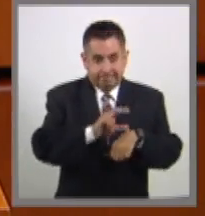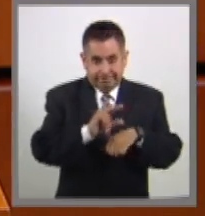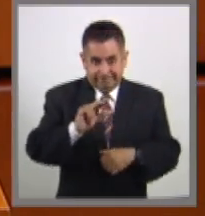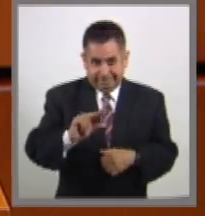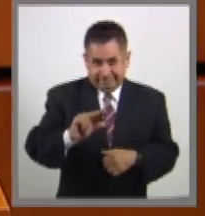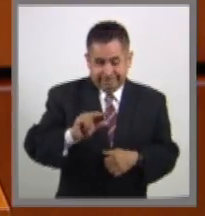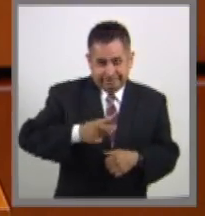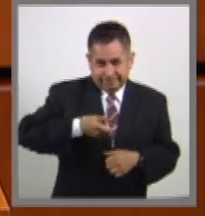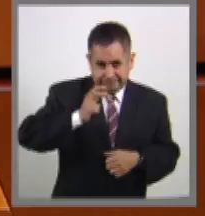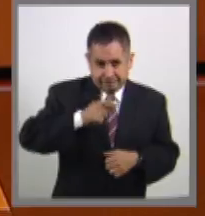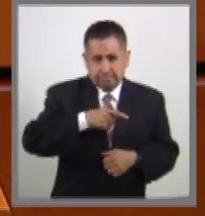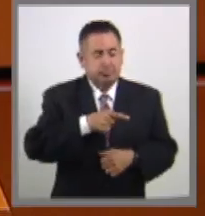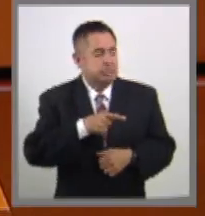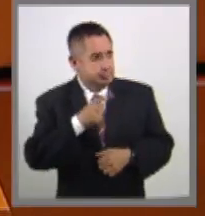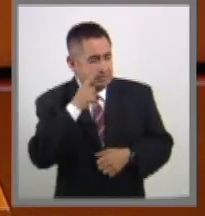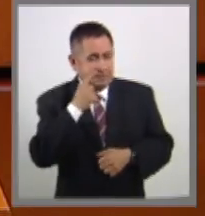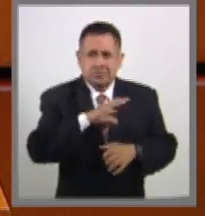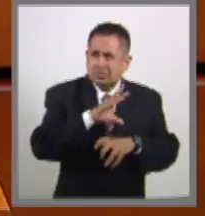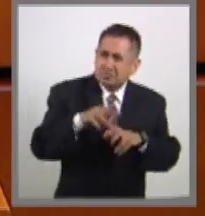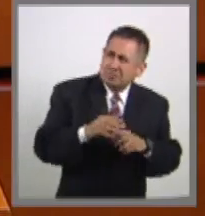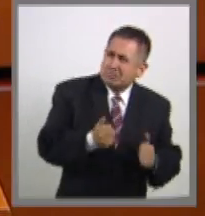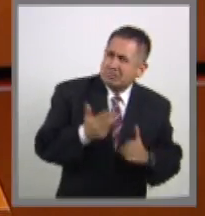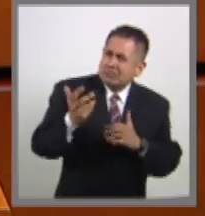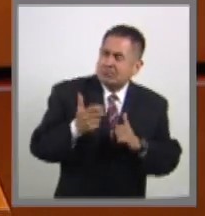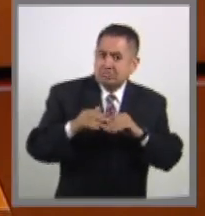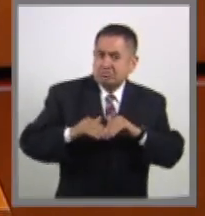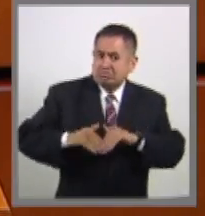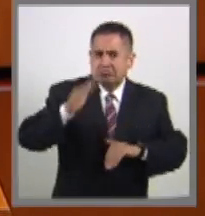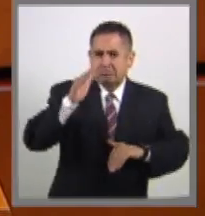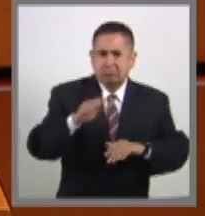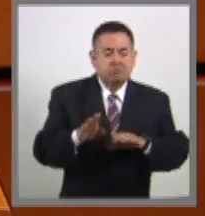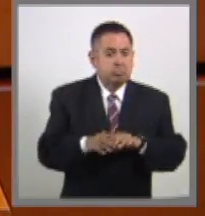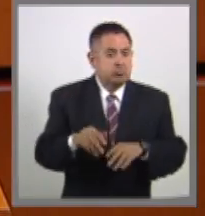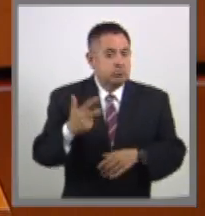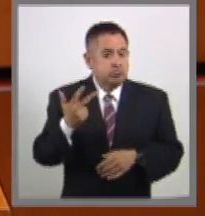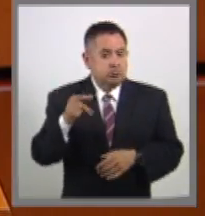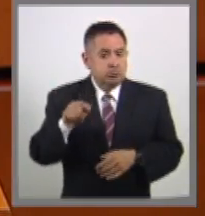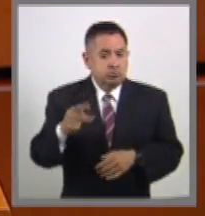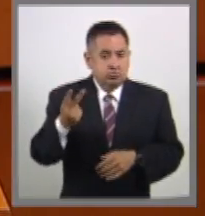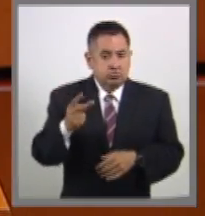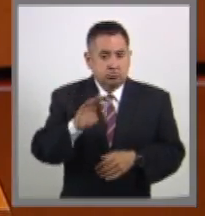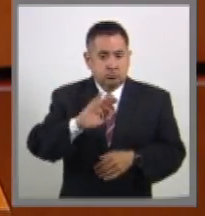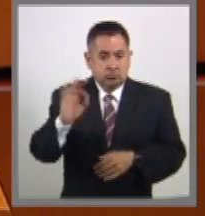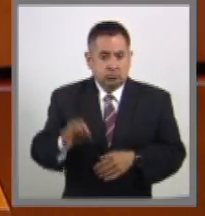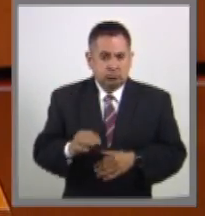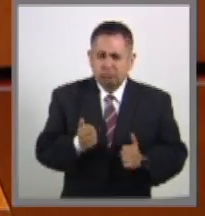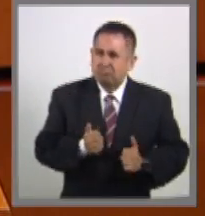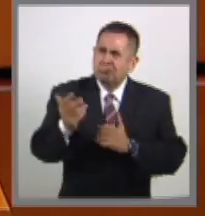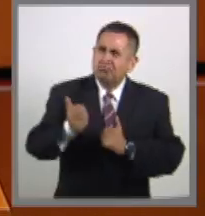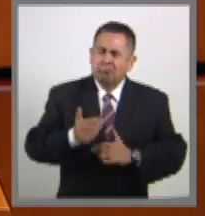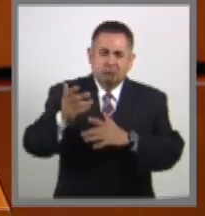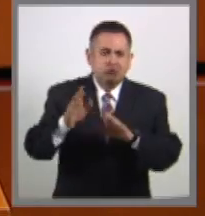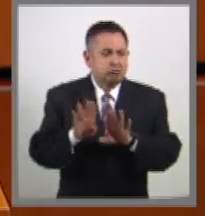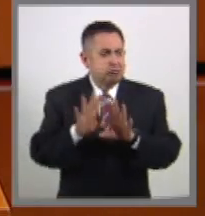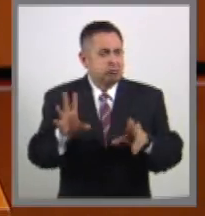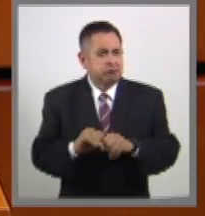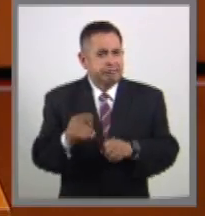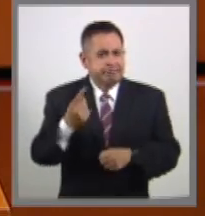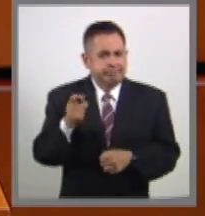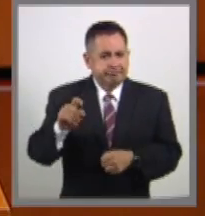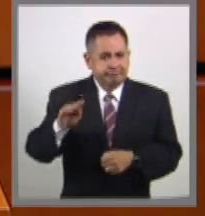que la exportación total del tequila ha aumentado en 8.2 por ciento pasando de un total de